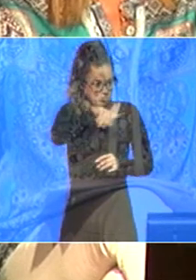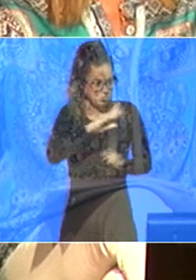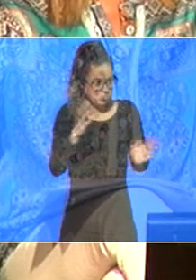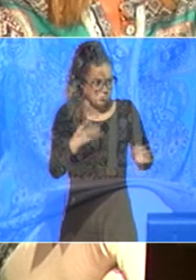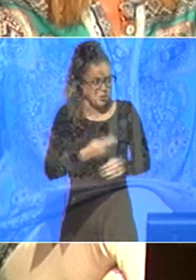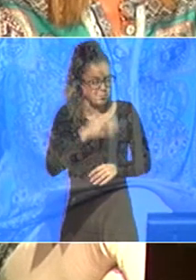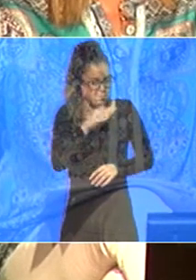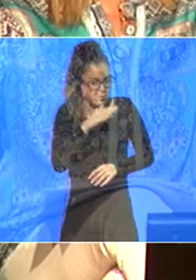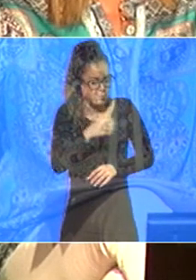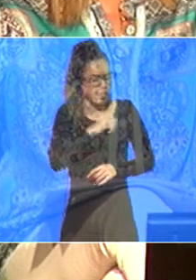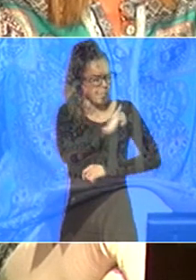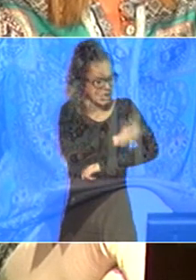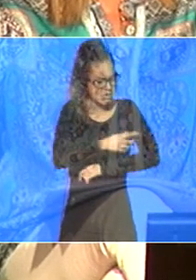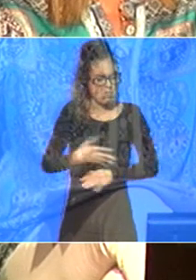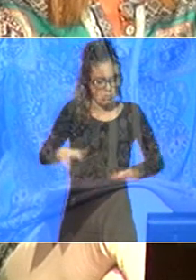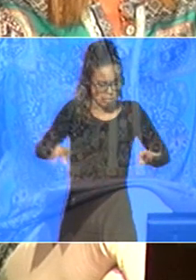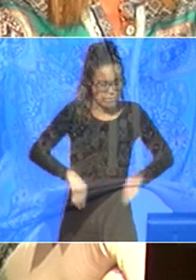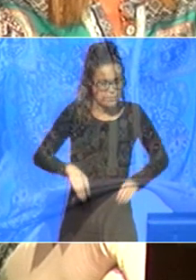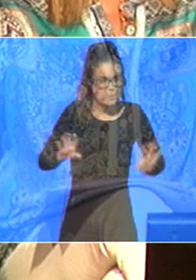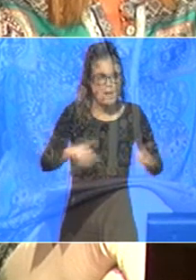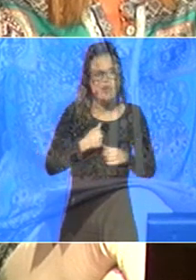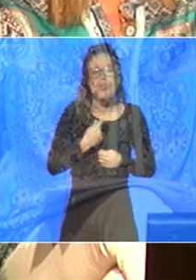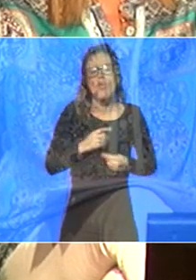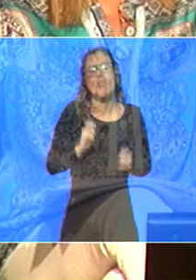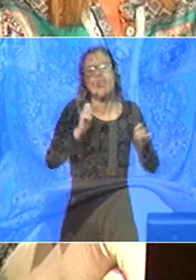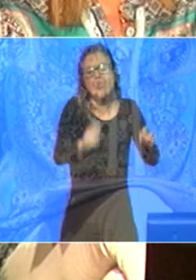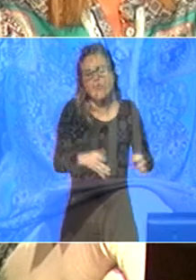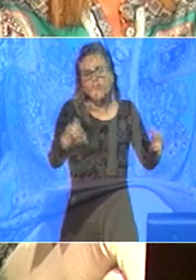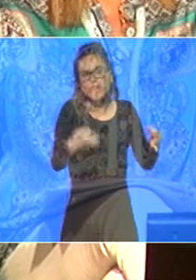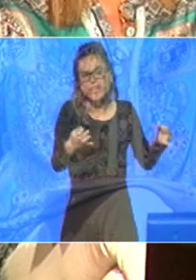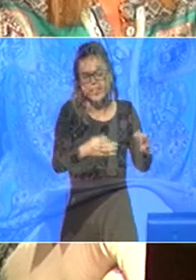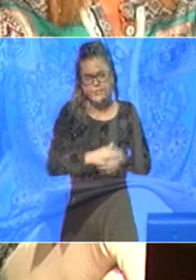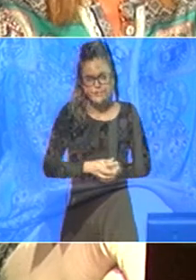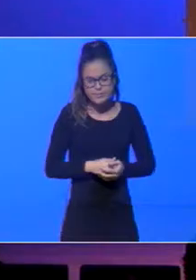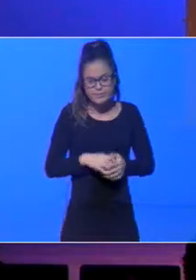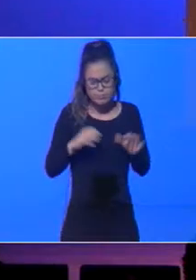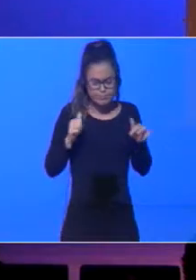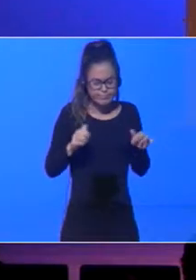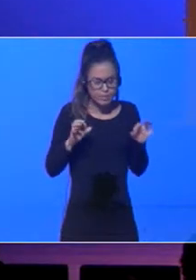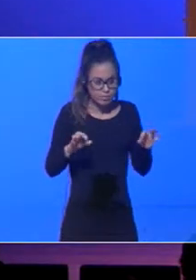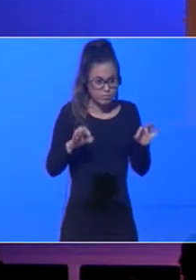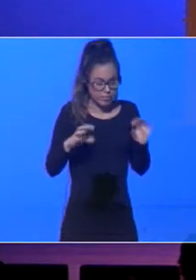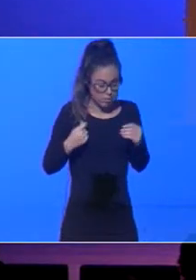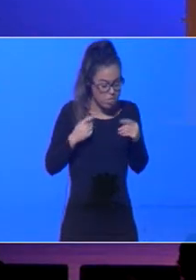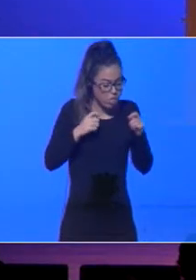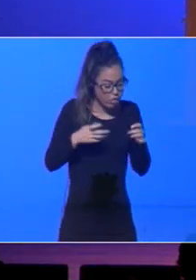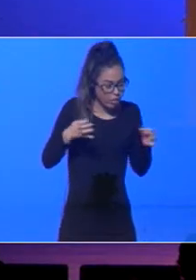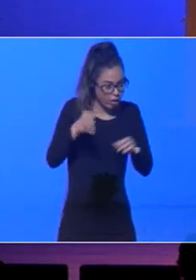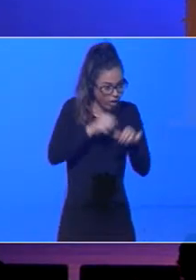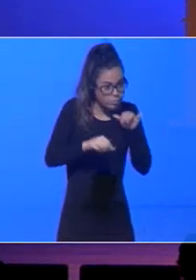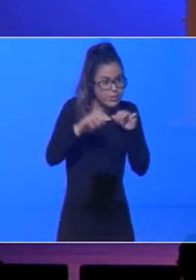hausartak izan eta jaso, baina nik zerri pintzen dut, nik hortik hasiko naz eta hortik jarraitzuko dut.